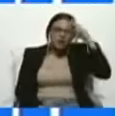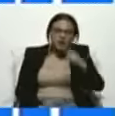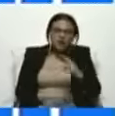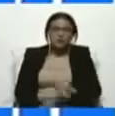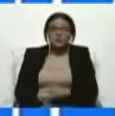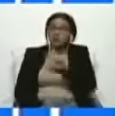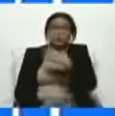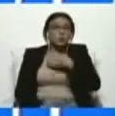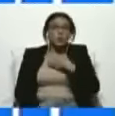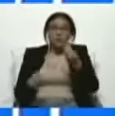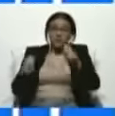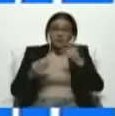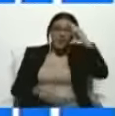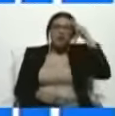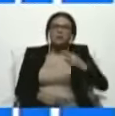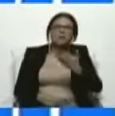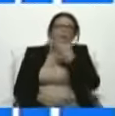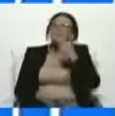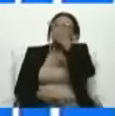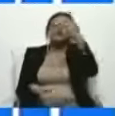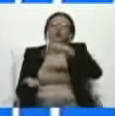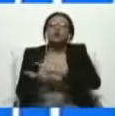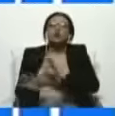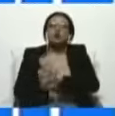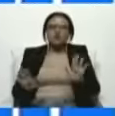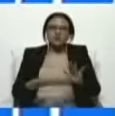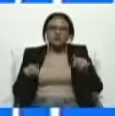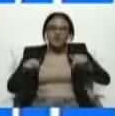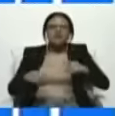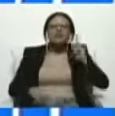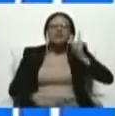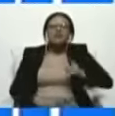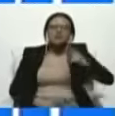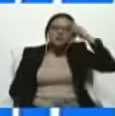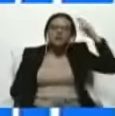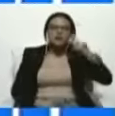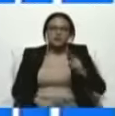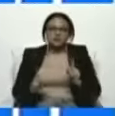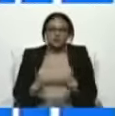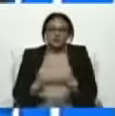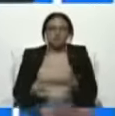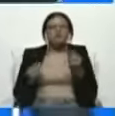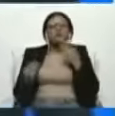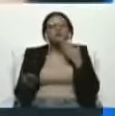gracias. Aquí respetan. Muchas gracias.